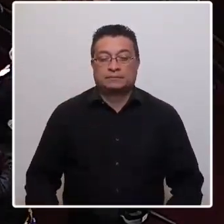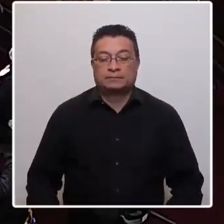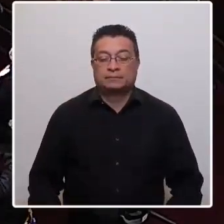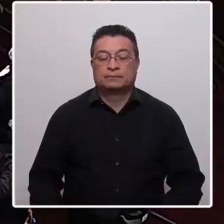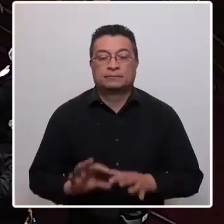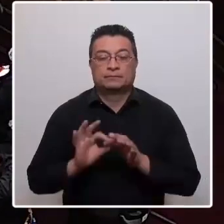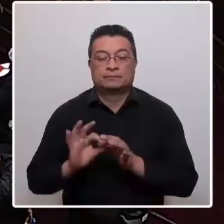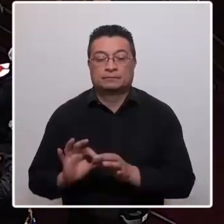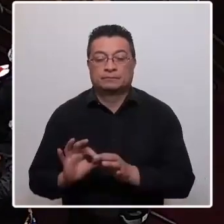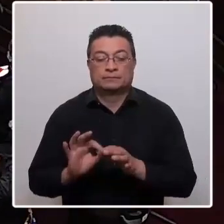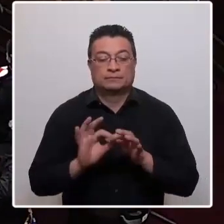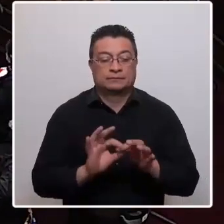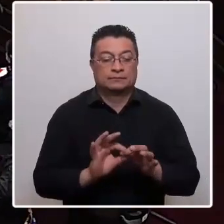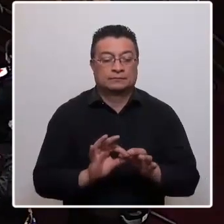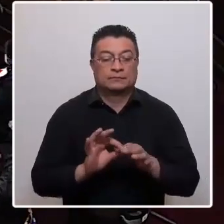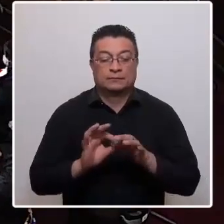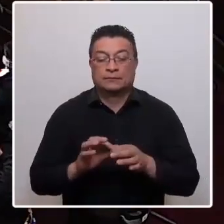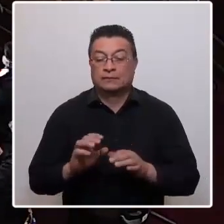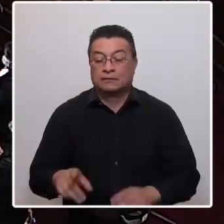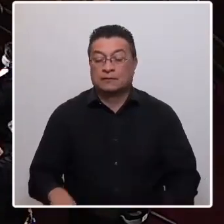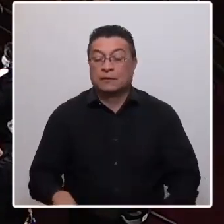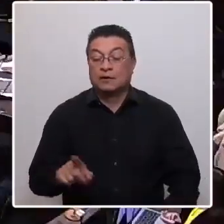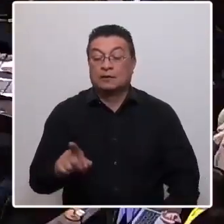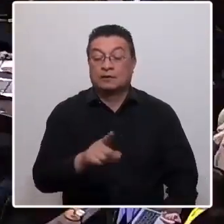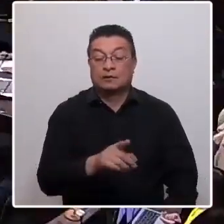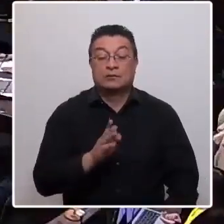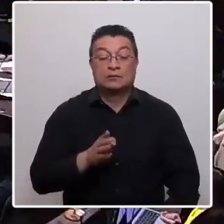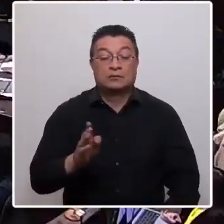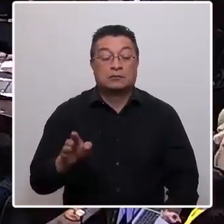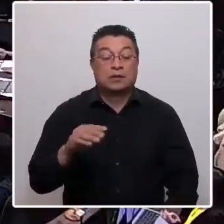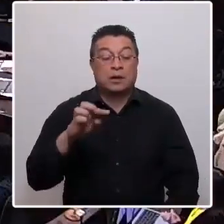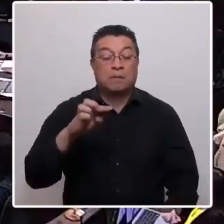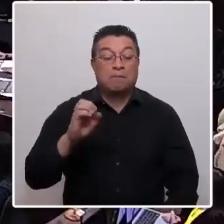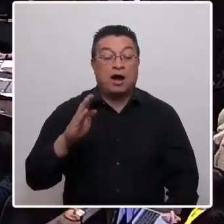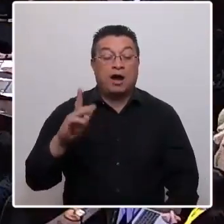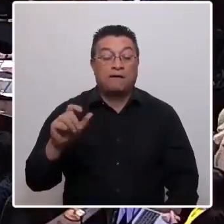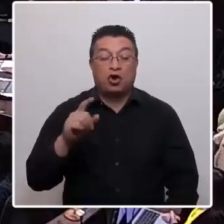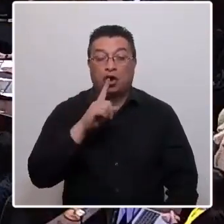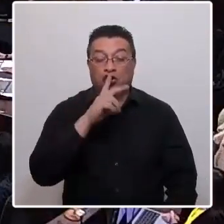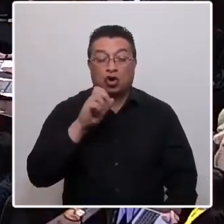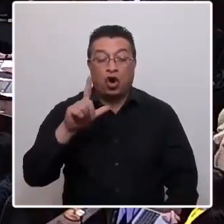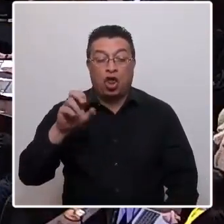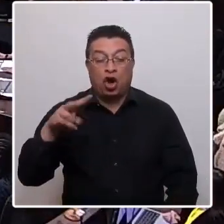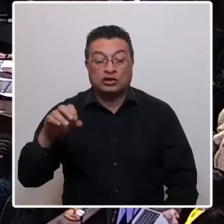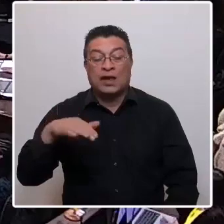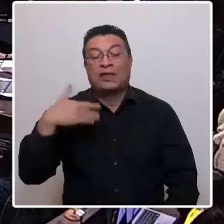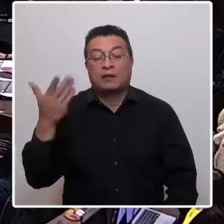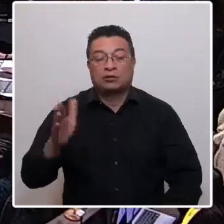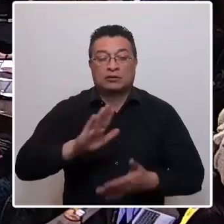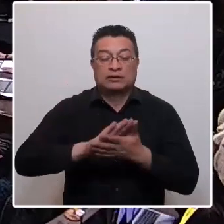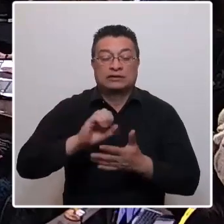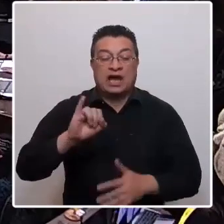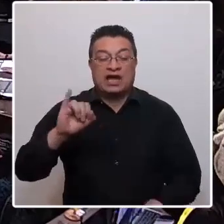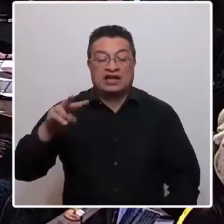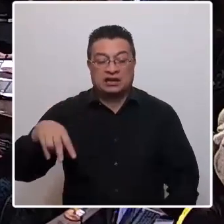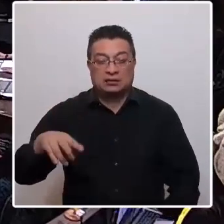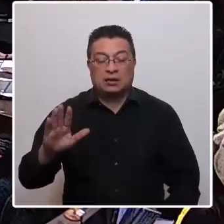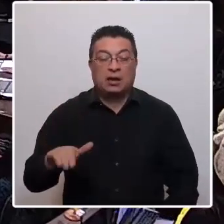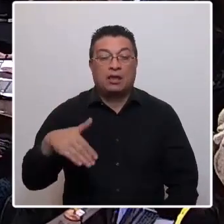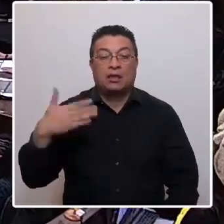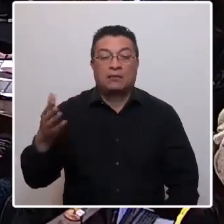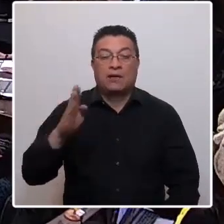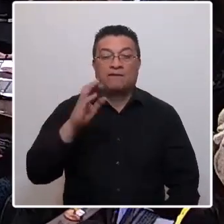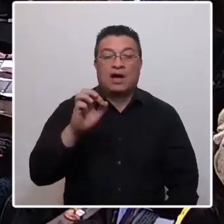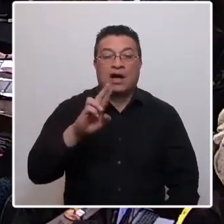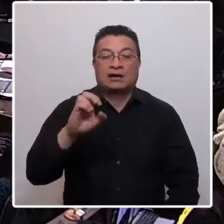Gracias. Olvidé decir quiénes continúan. El convencional Pablo Tolosa y después Fuad Chaín. Y luego Marcos